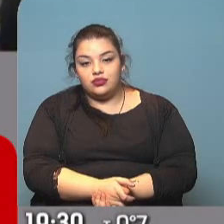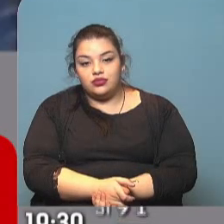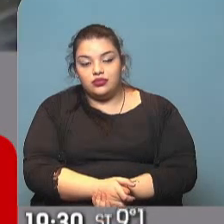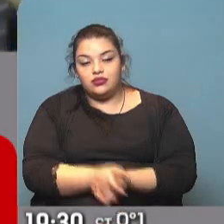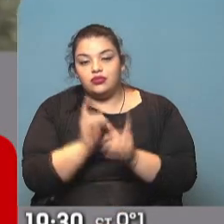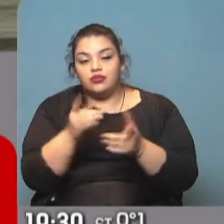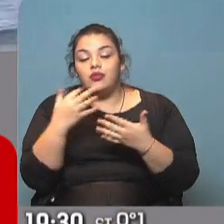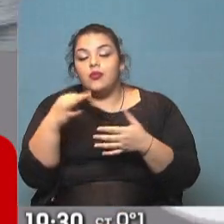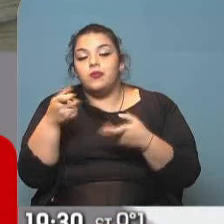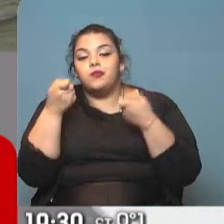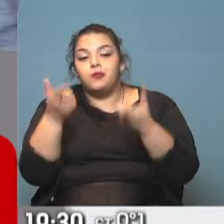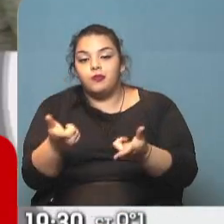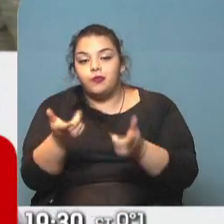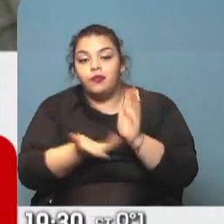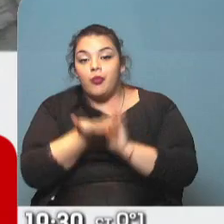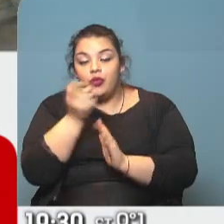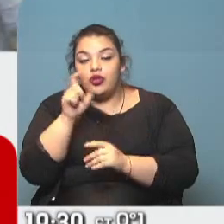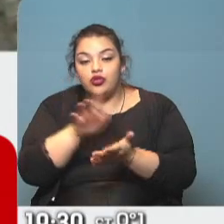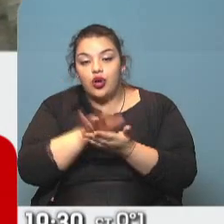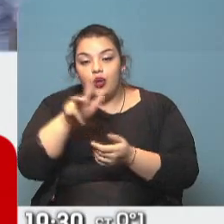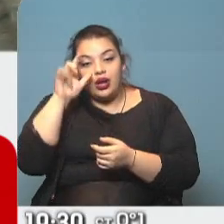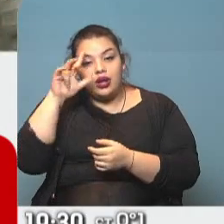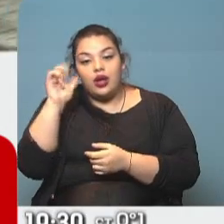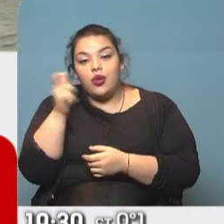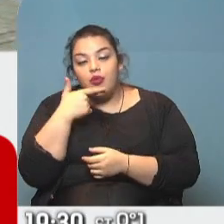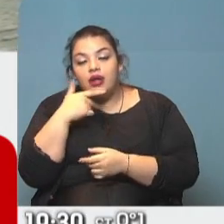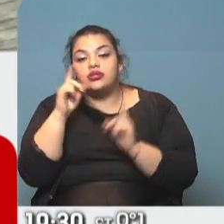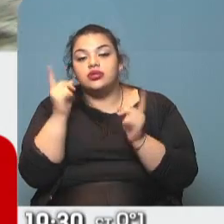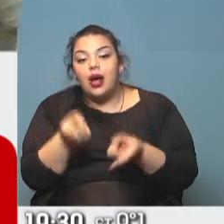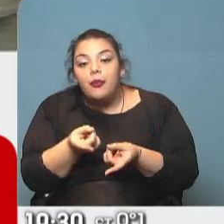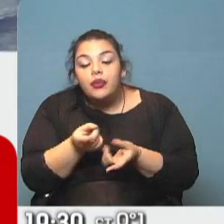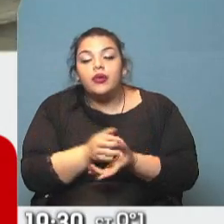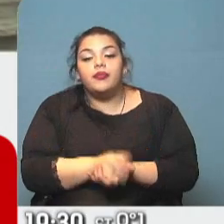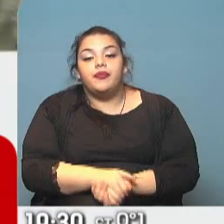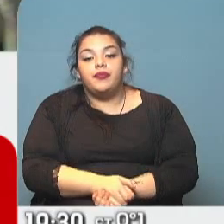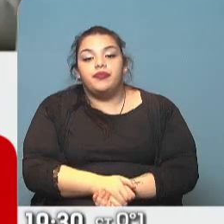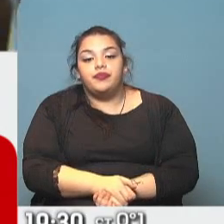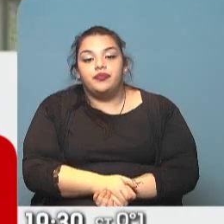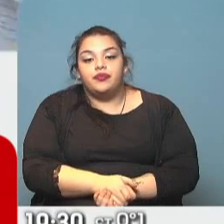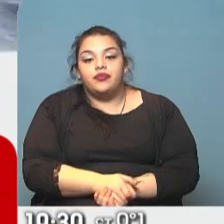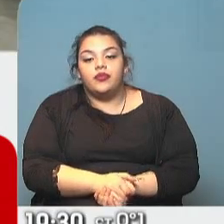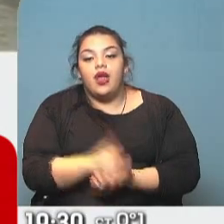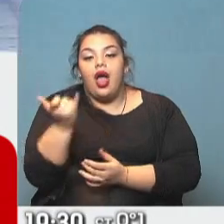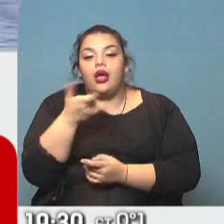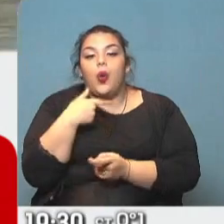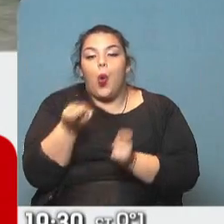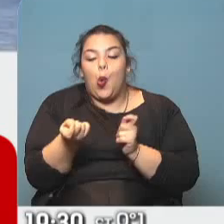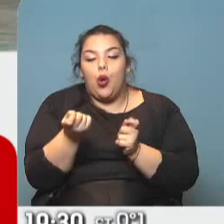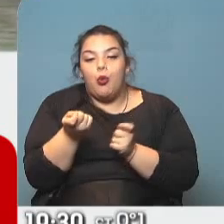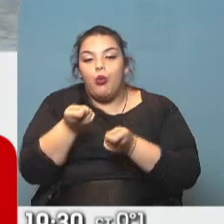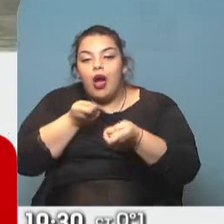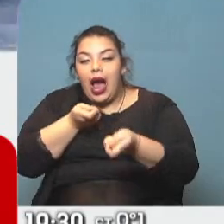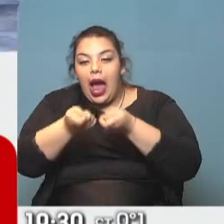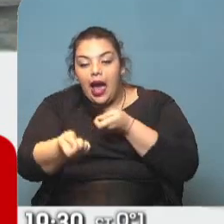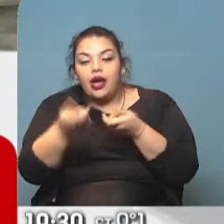rendimiento de Lebacs. Y después también se está estudiando todo lo que es algún canje voluntario con los bancos entre Lebacs.